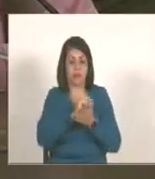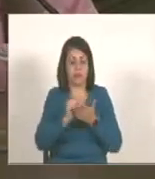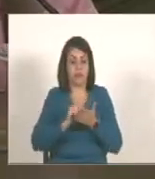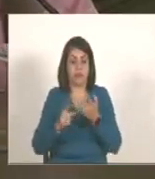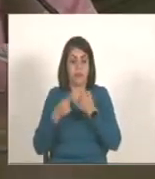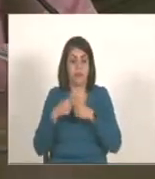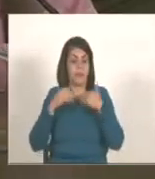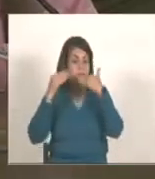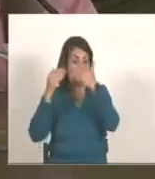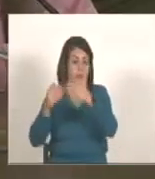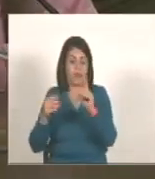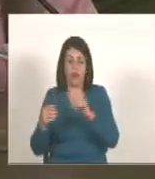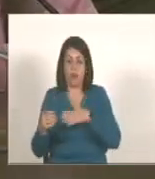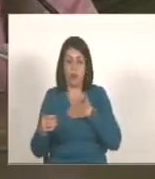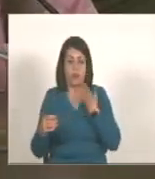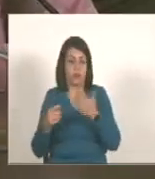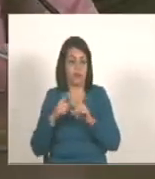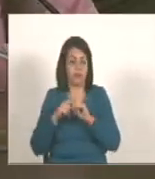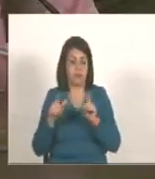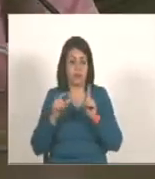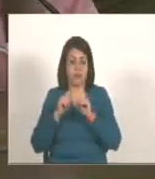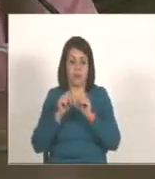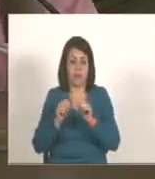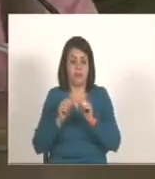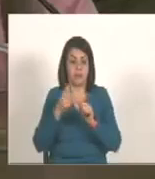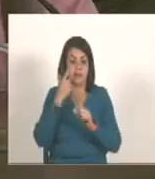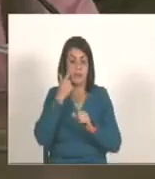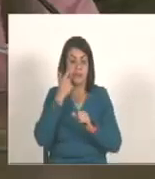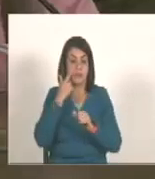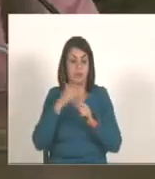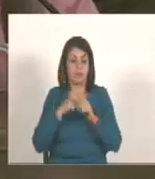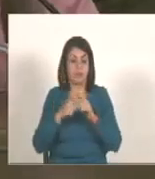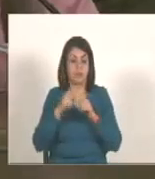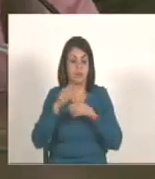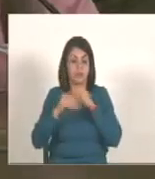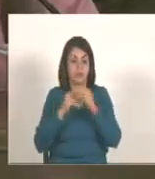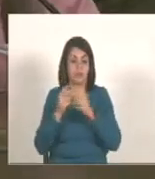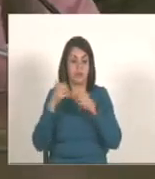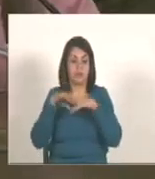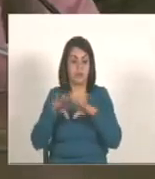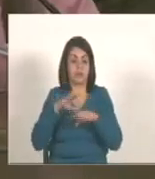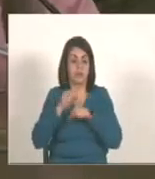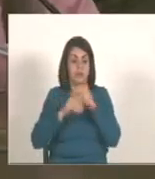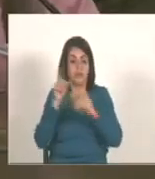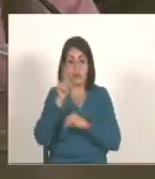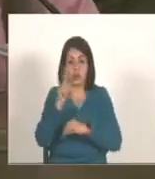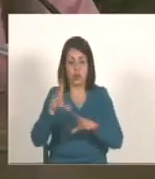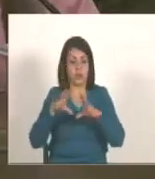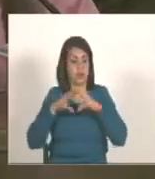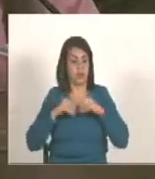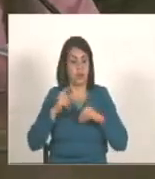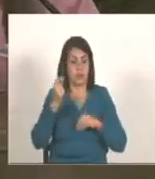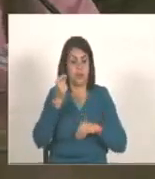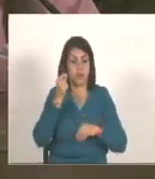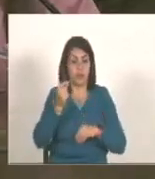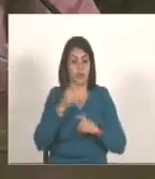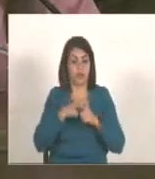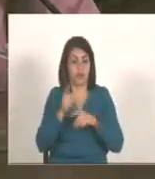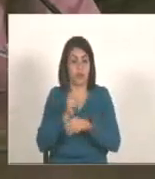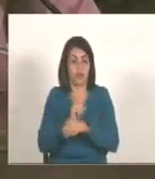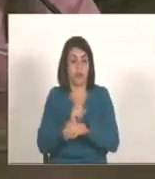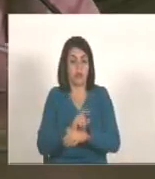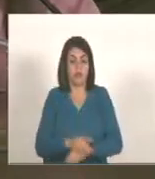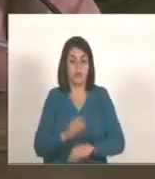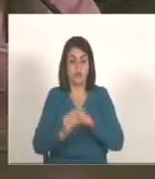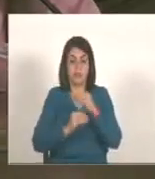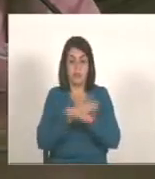diferir. Igualmente, mientras este esté pendiente una moción de diferir, no se admitirá una de urgencia. Es